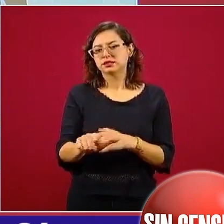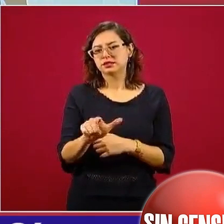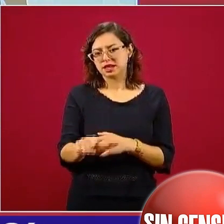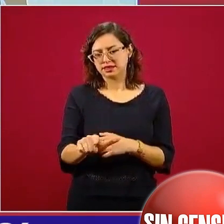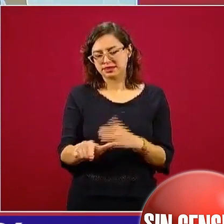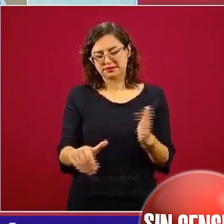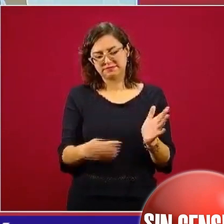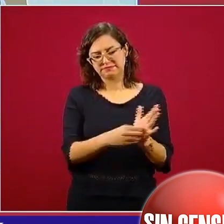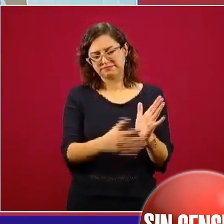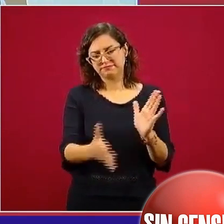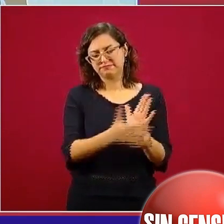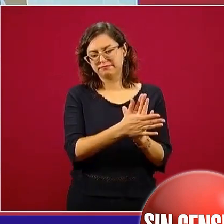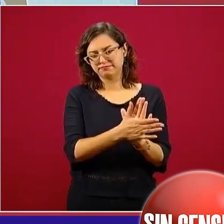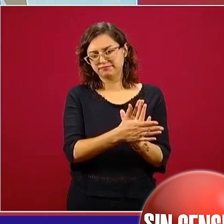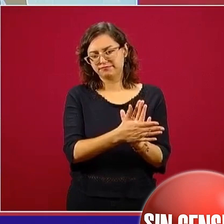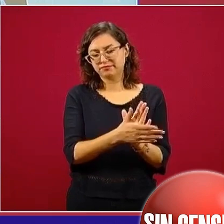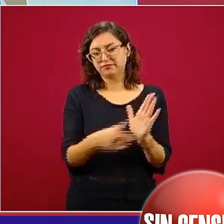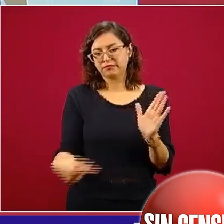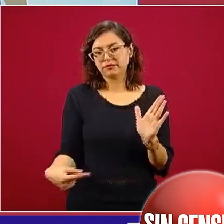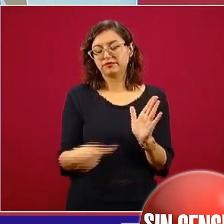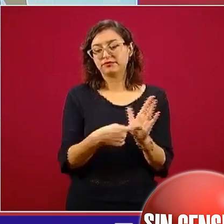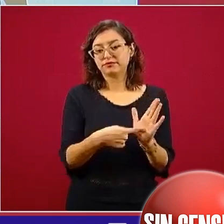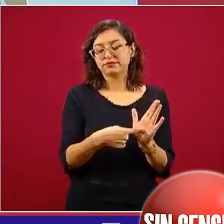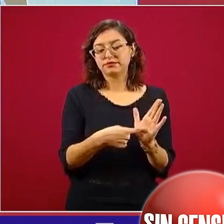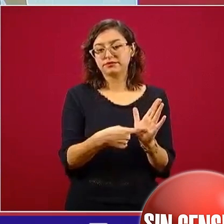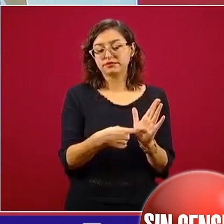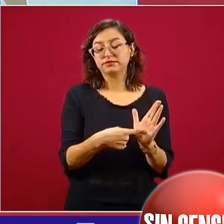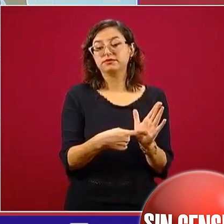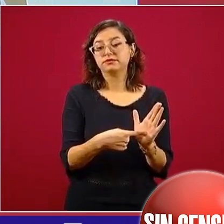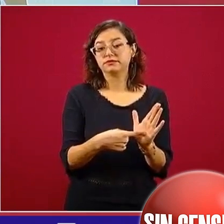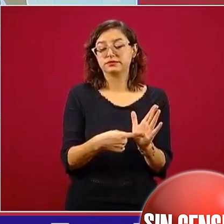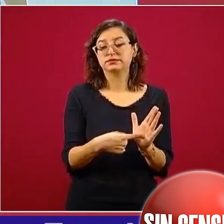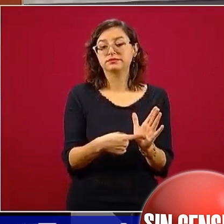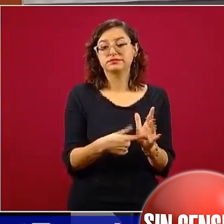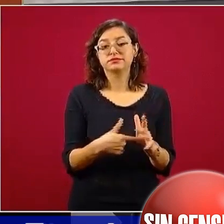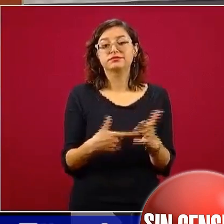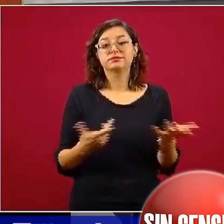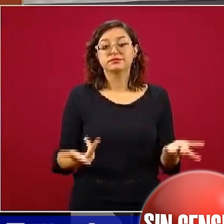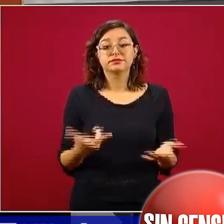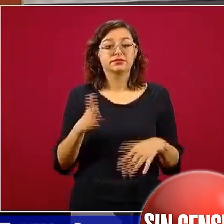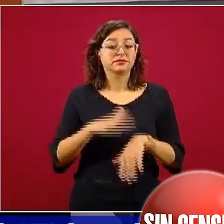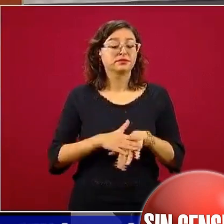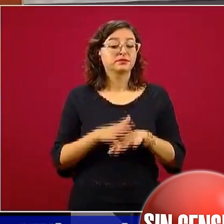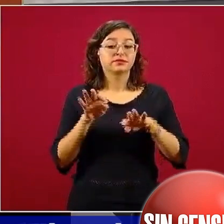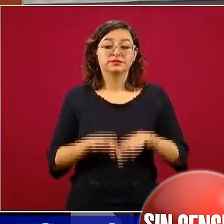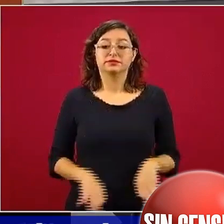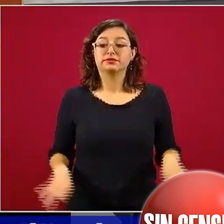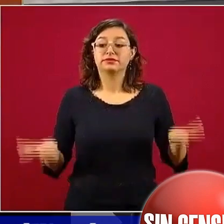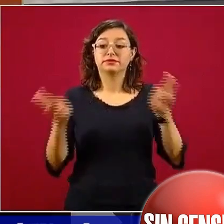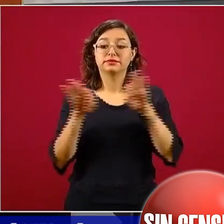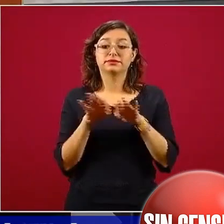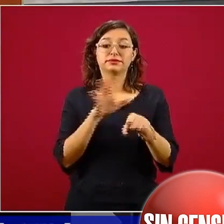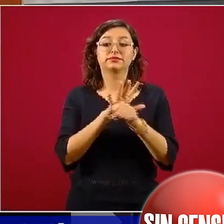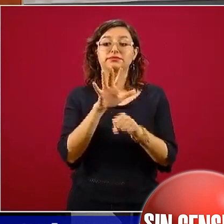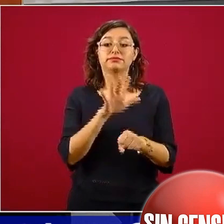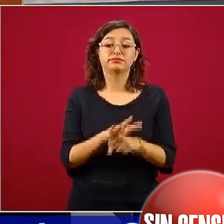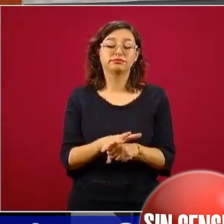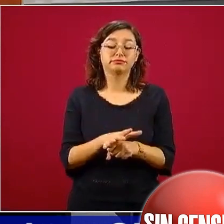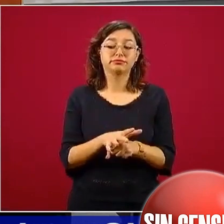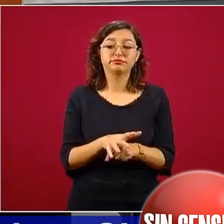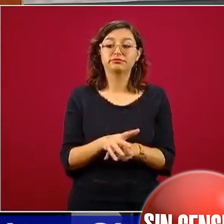Y sobre todo se le debe a él el principio de que los recursos naturales,